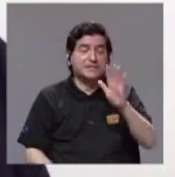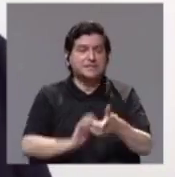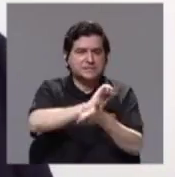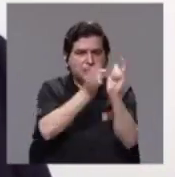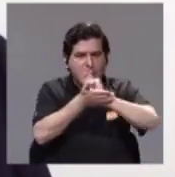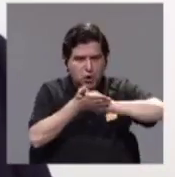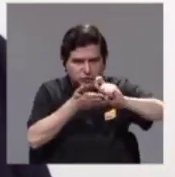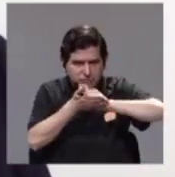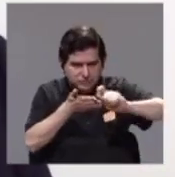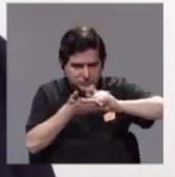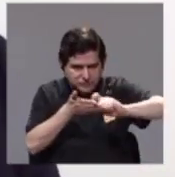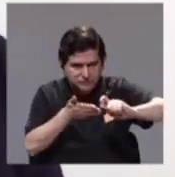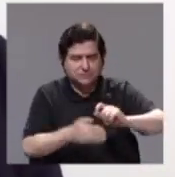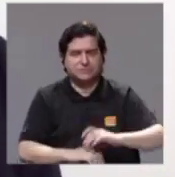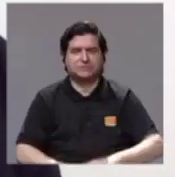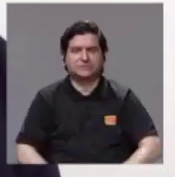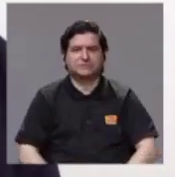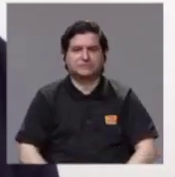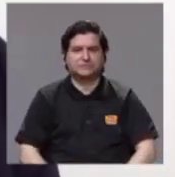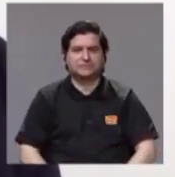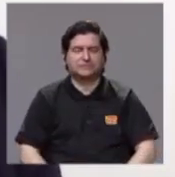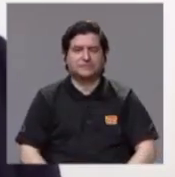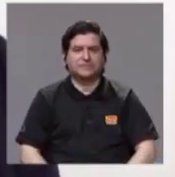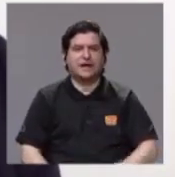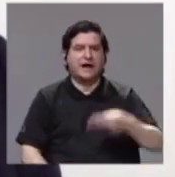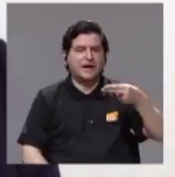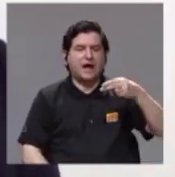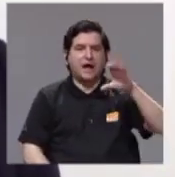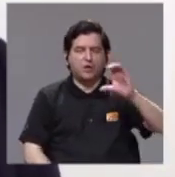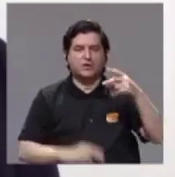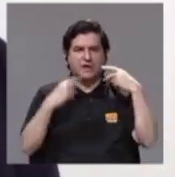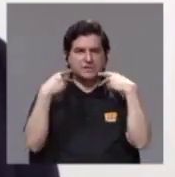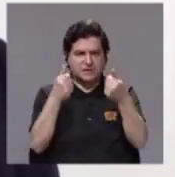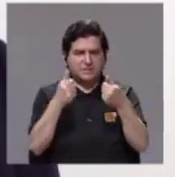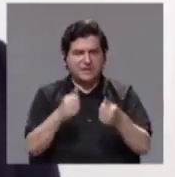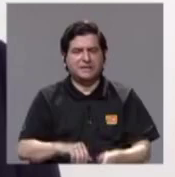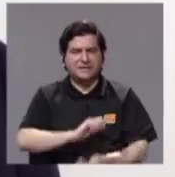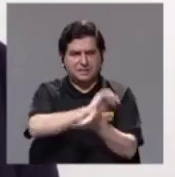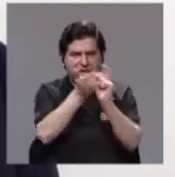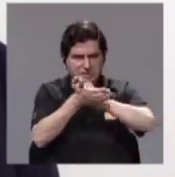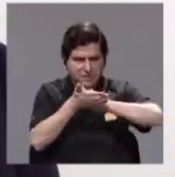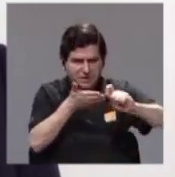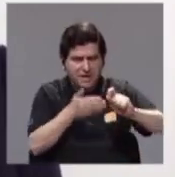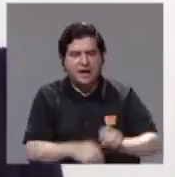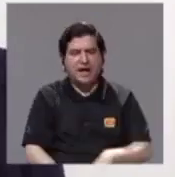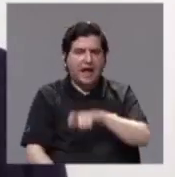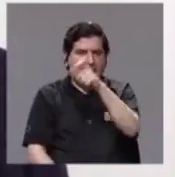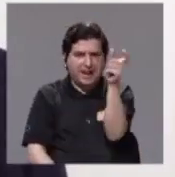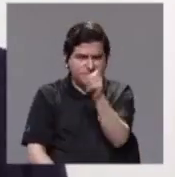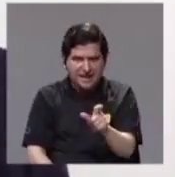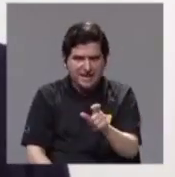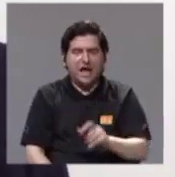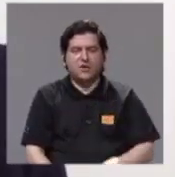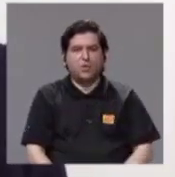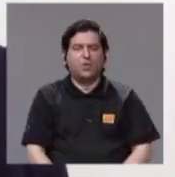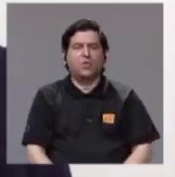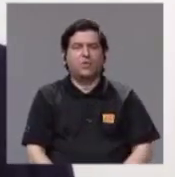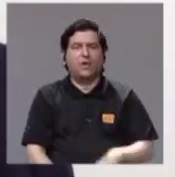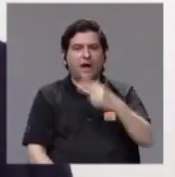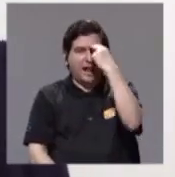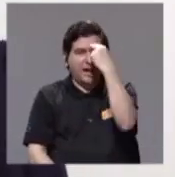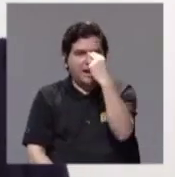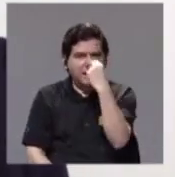5 traducciones. Cortés inmediatamente fue traducido al italiano,